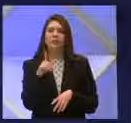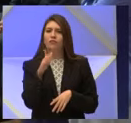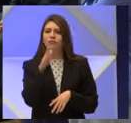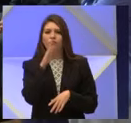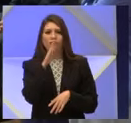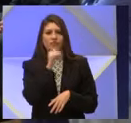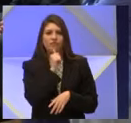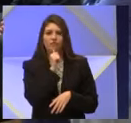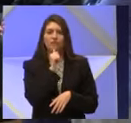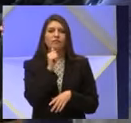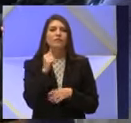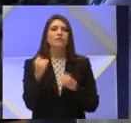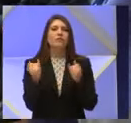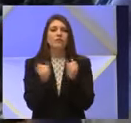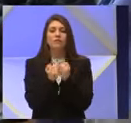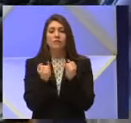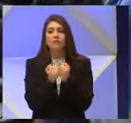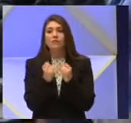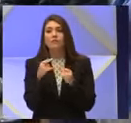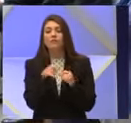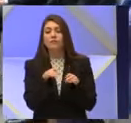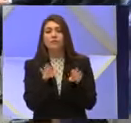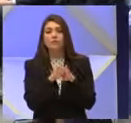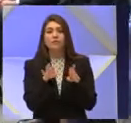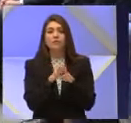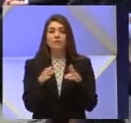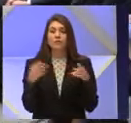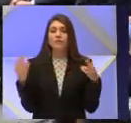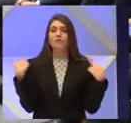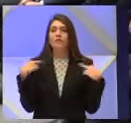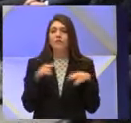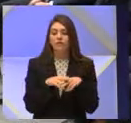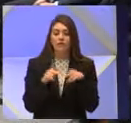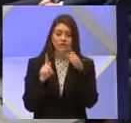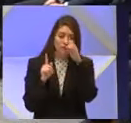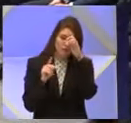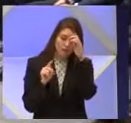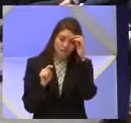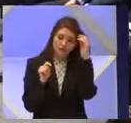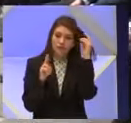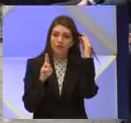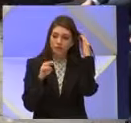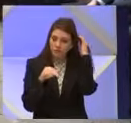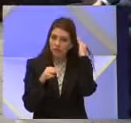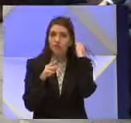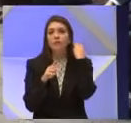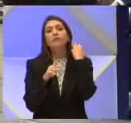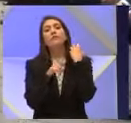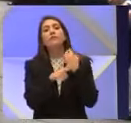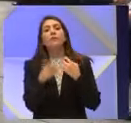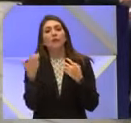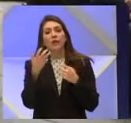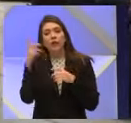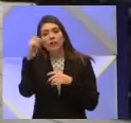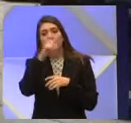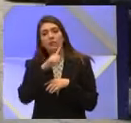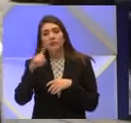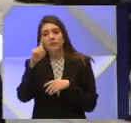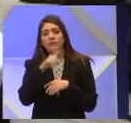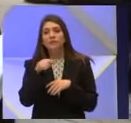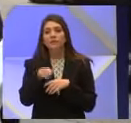así como el profesor tun sugería que toda esa